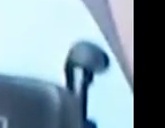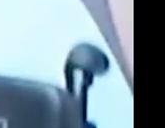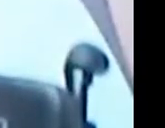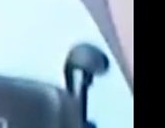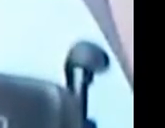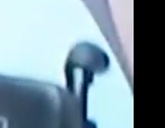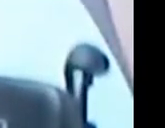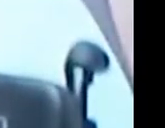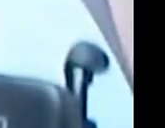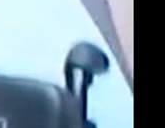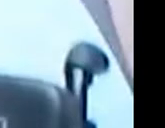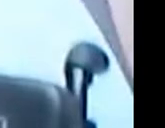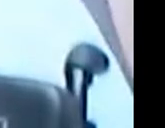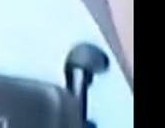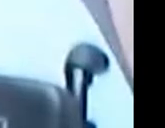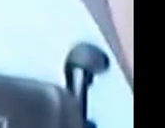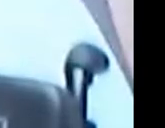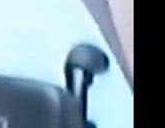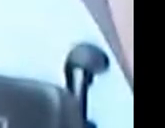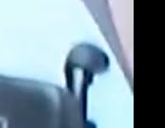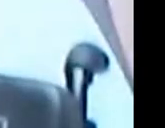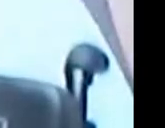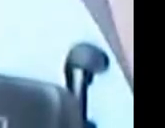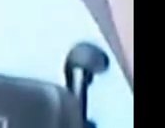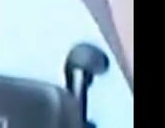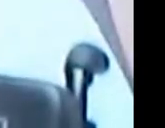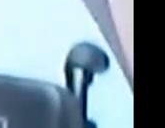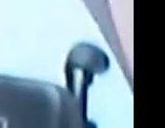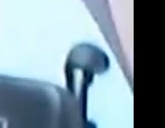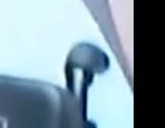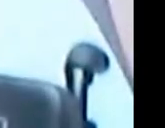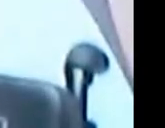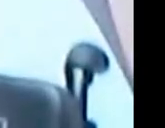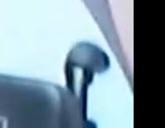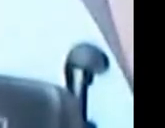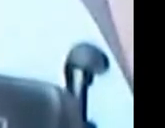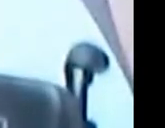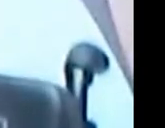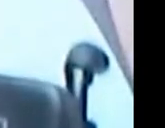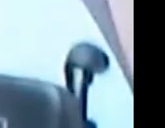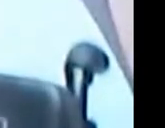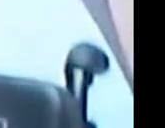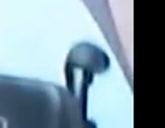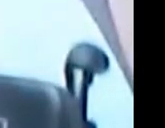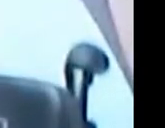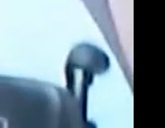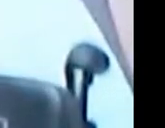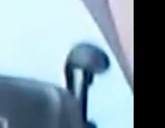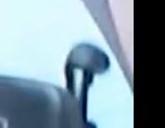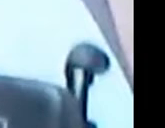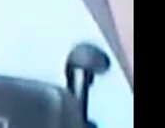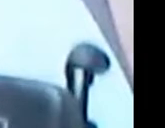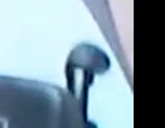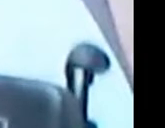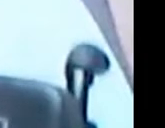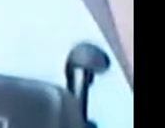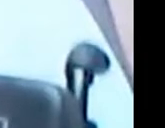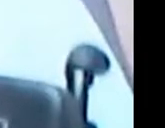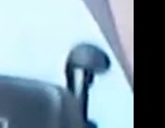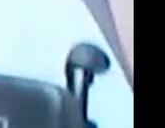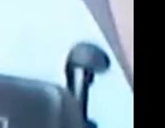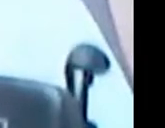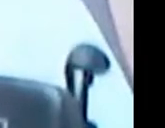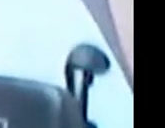abrazo virtual, deseando que todos se encuentren muy bien, que tengan buena salud, que se estén cuidando. Hoy tenemos la dicha de